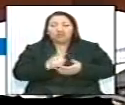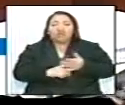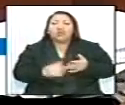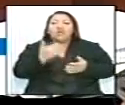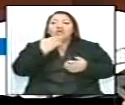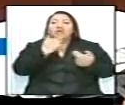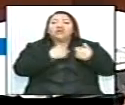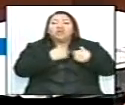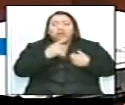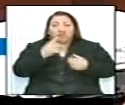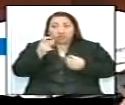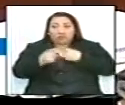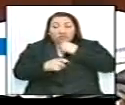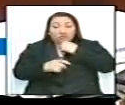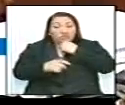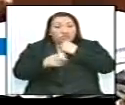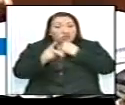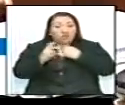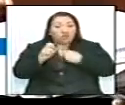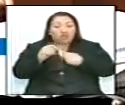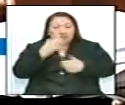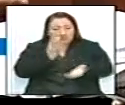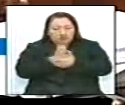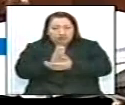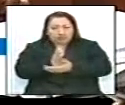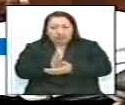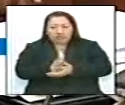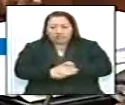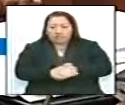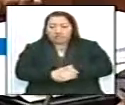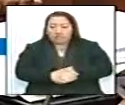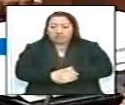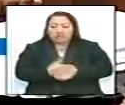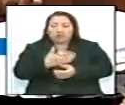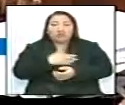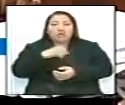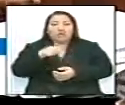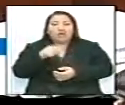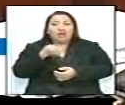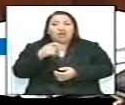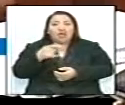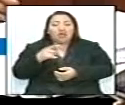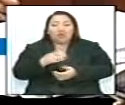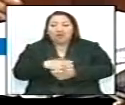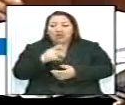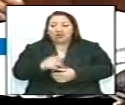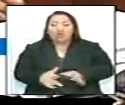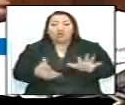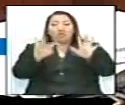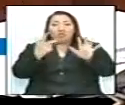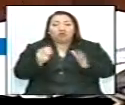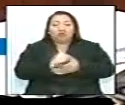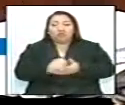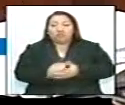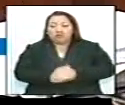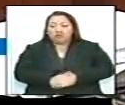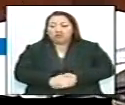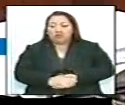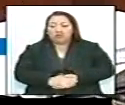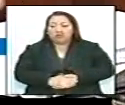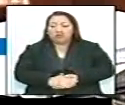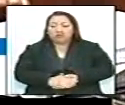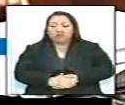eso? Un demócrata, a carta cabal, el presidente Paniagua, que estuvo 8 meses solamente y